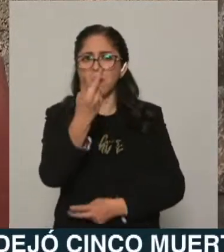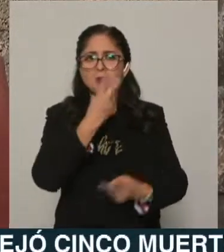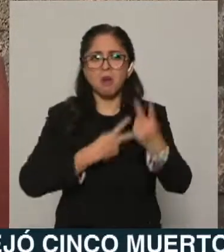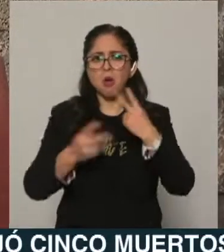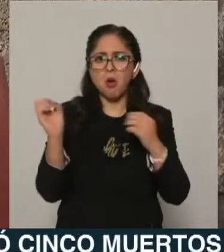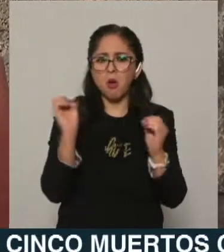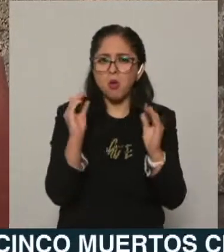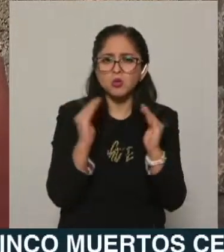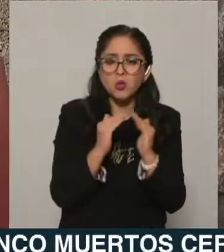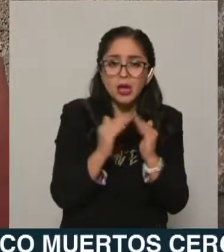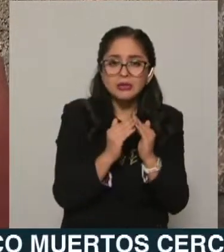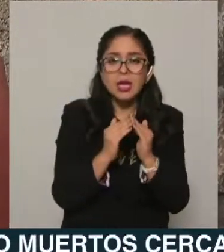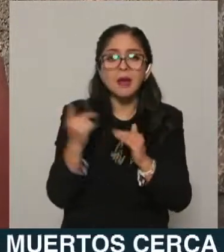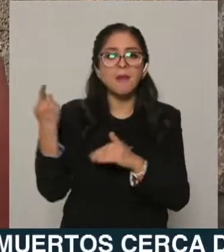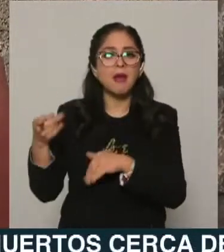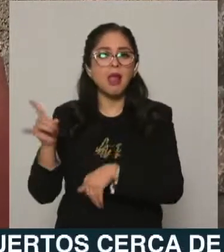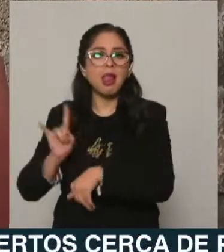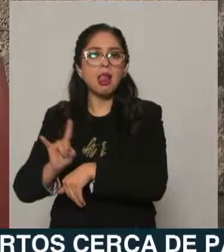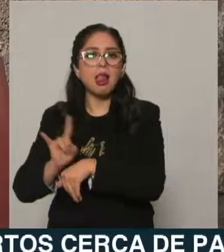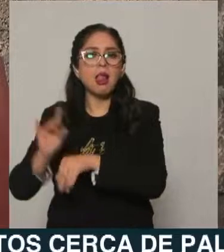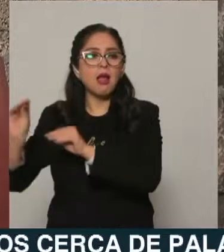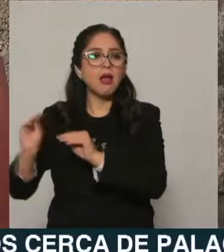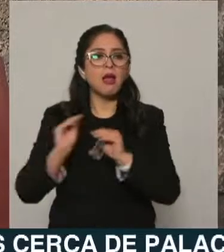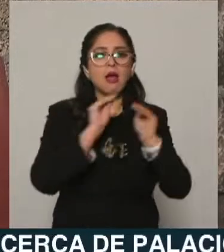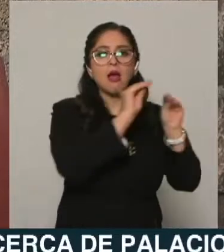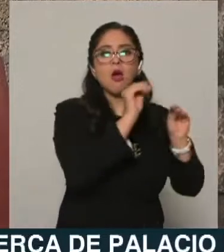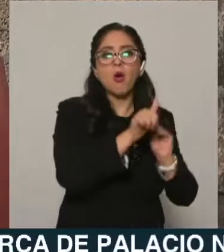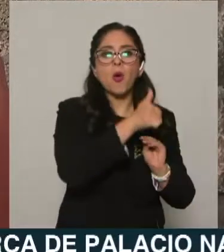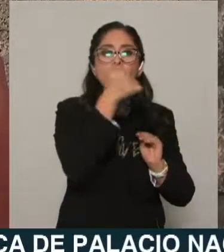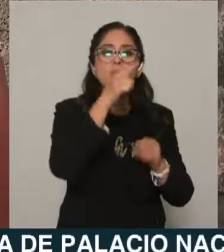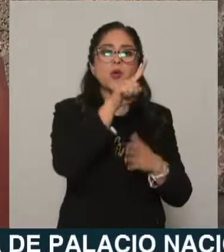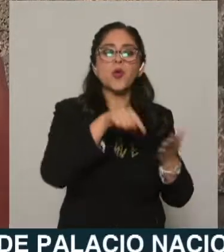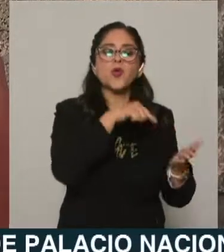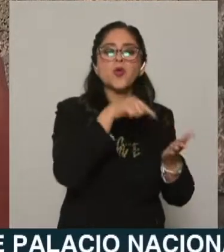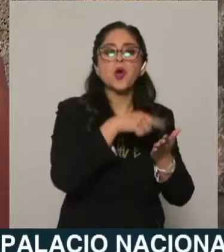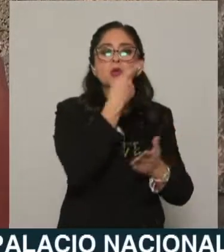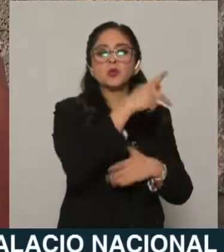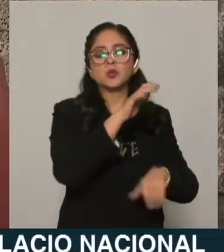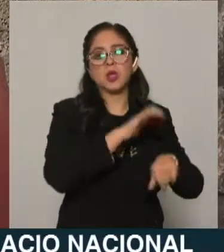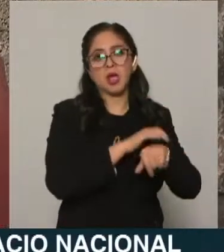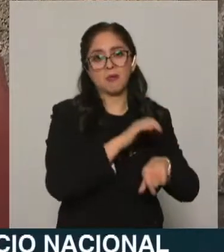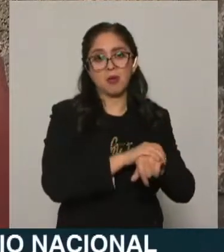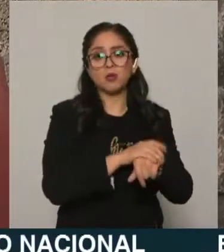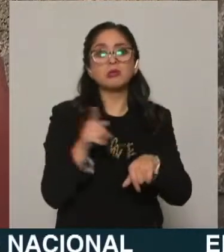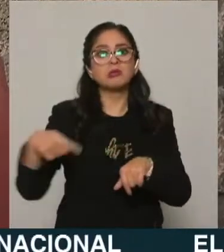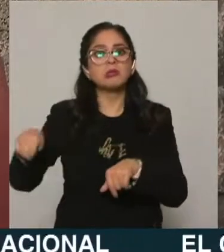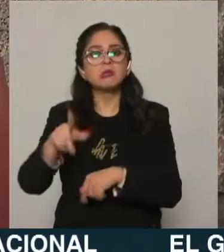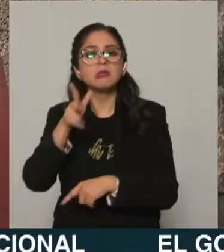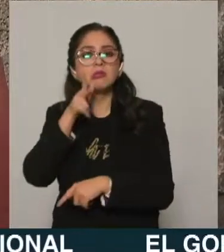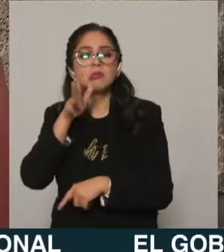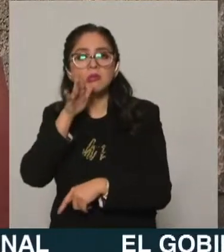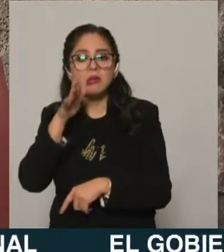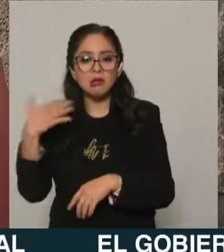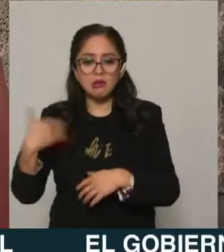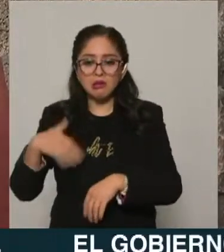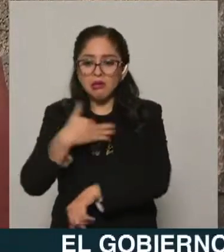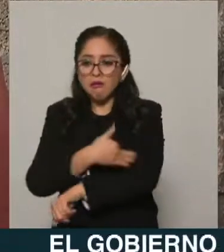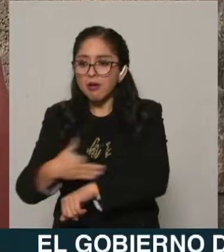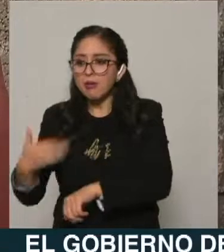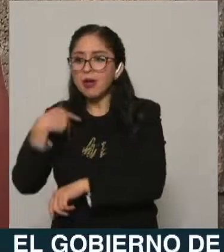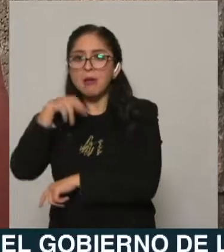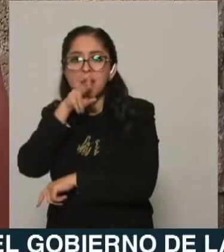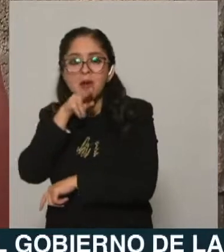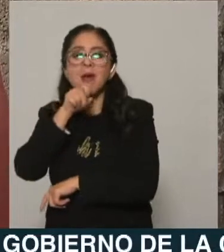que realmente estarían pues conviviendo con sus amigos, lo que originó no solo la preocupación de sus padres, de las redes sociales, sino también